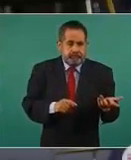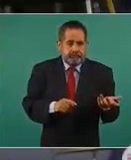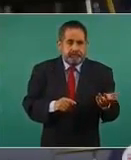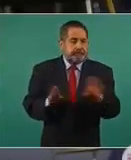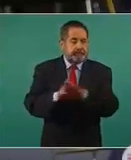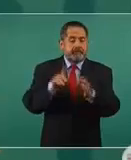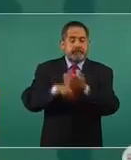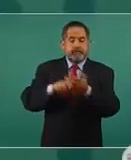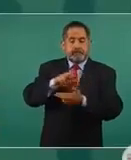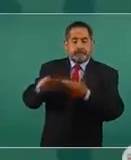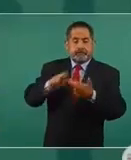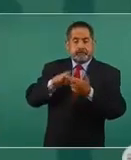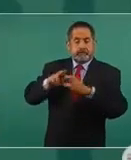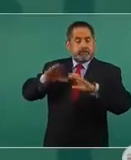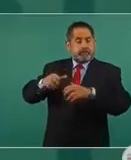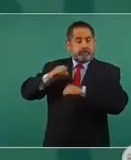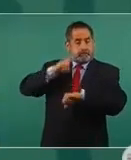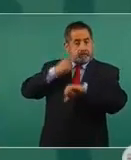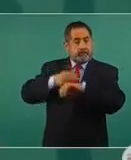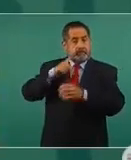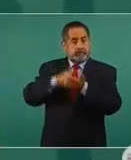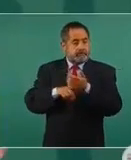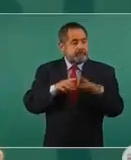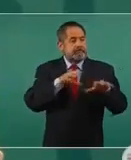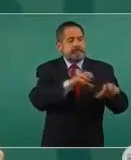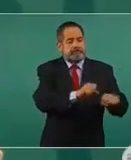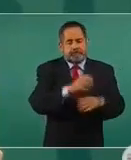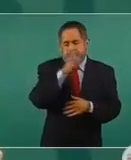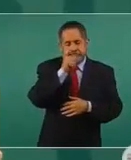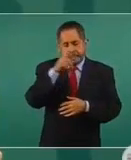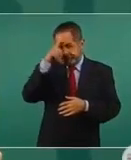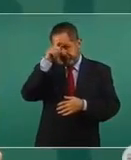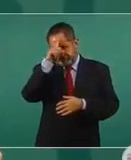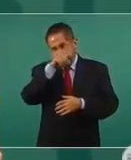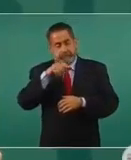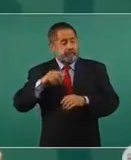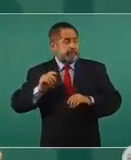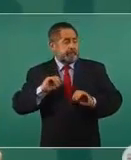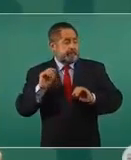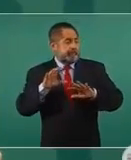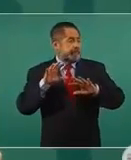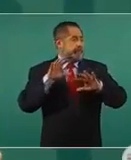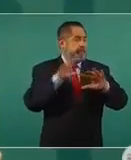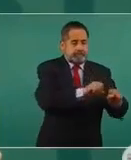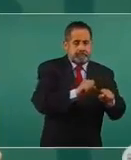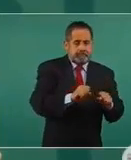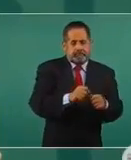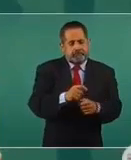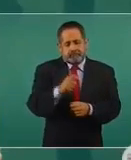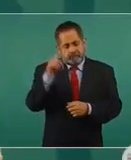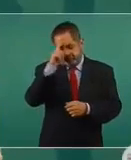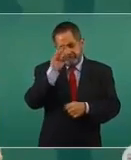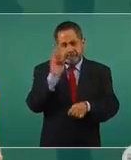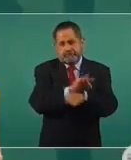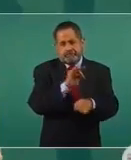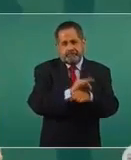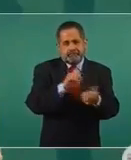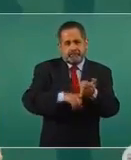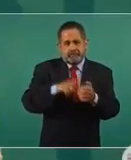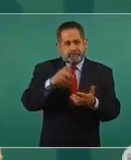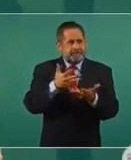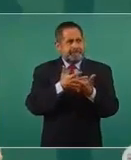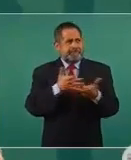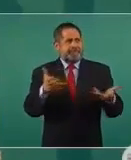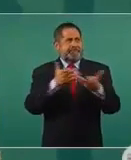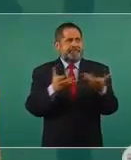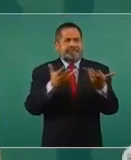el regimiento de caballería que tenía esa área, pues era difícil cubrirla con sus hombres, ¿no? Una extensión